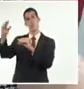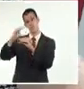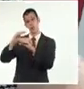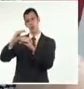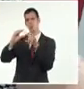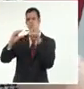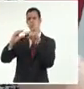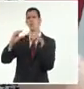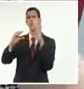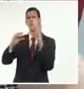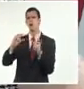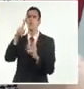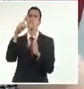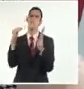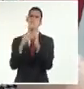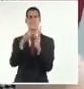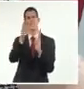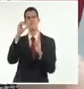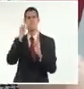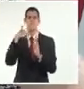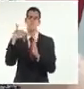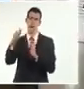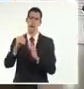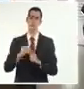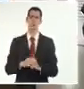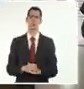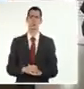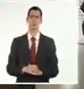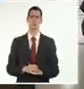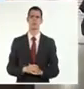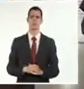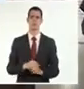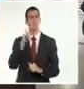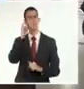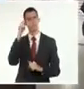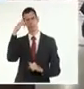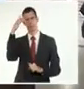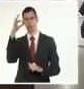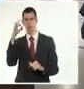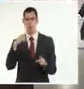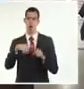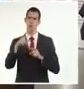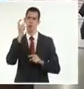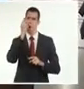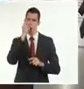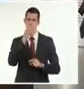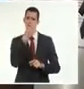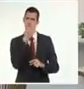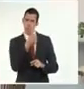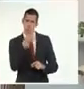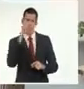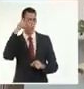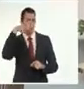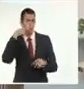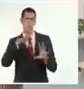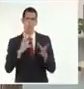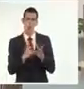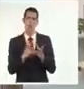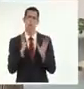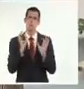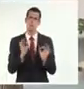profesiones, como la psicóloga Mercedes Fernández y el locutor Eladio Aguiar, coinciden en